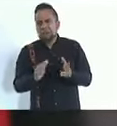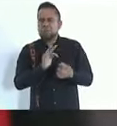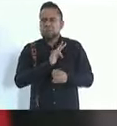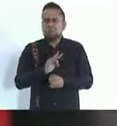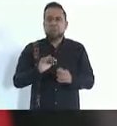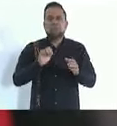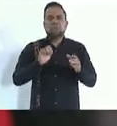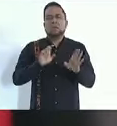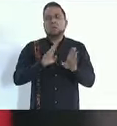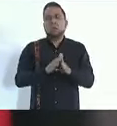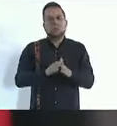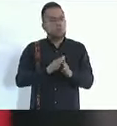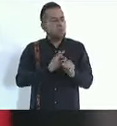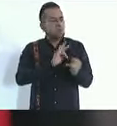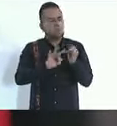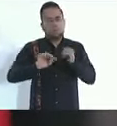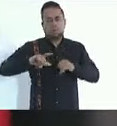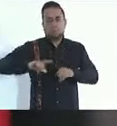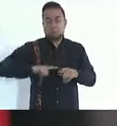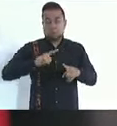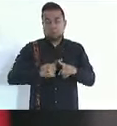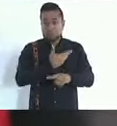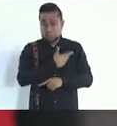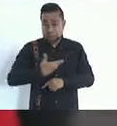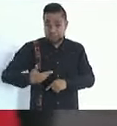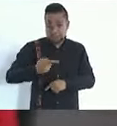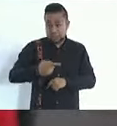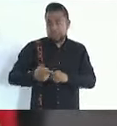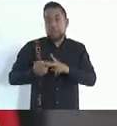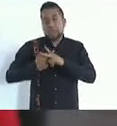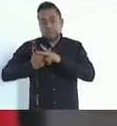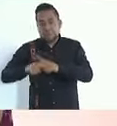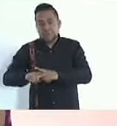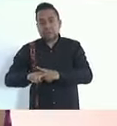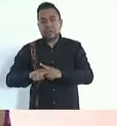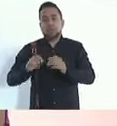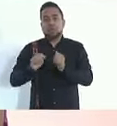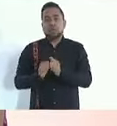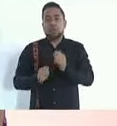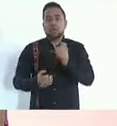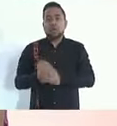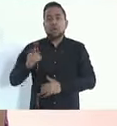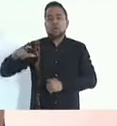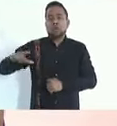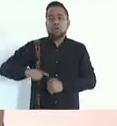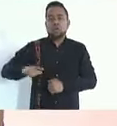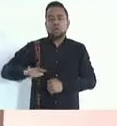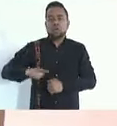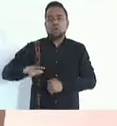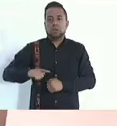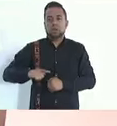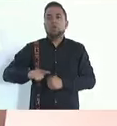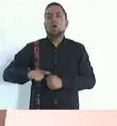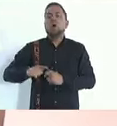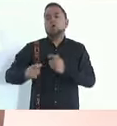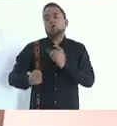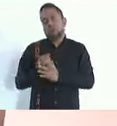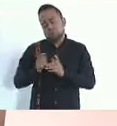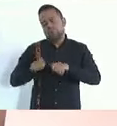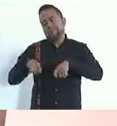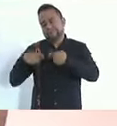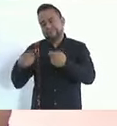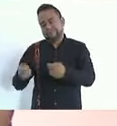el final del gobierno de un presidente y el inicio del gobierno, antes era de otro presidente, ahora